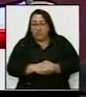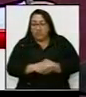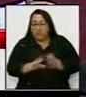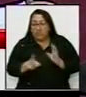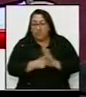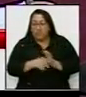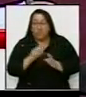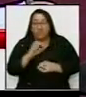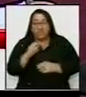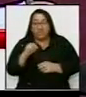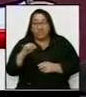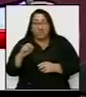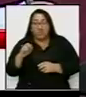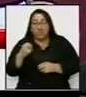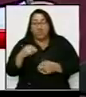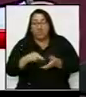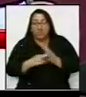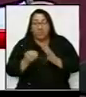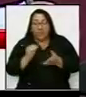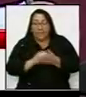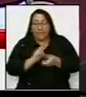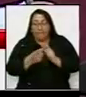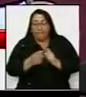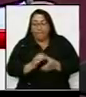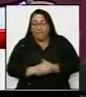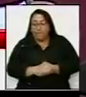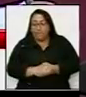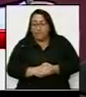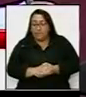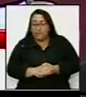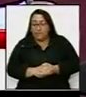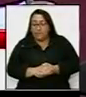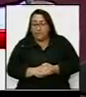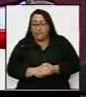orgánica del CNM, porque obviamente está reemplaza por completo. La